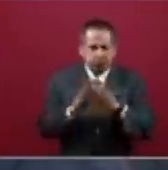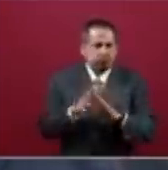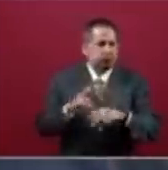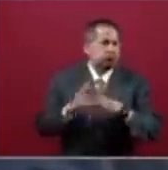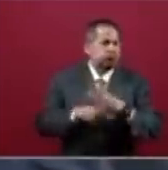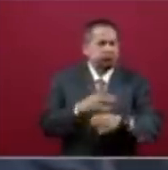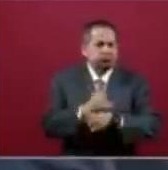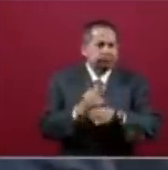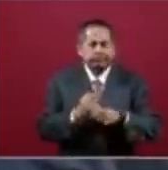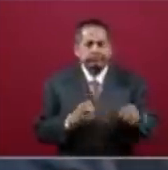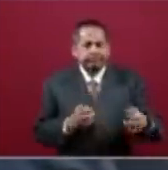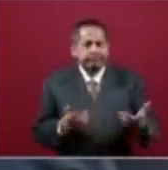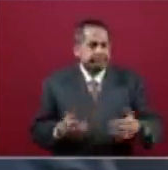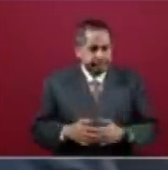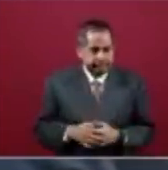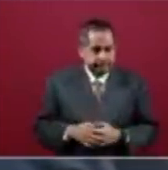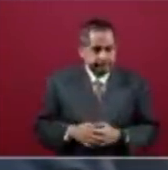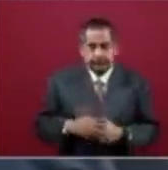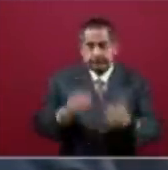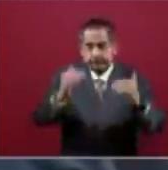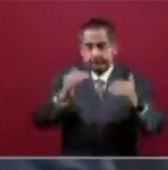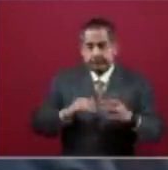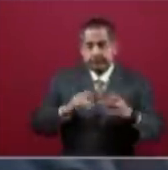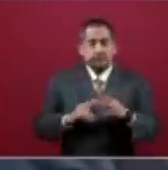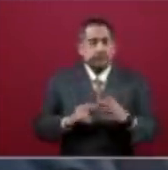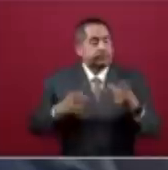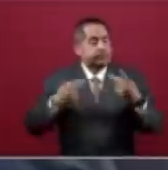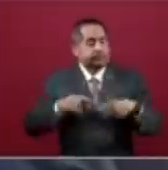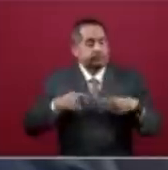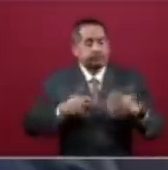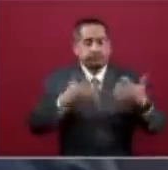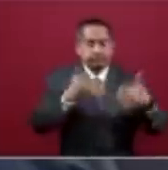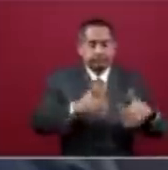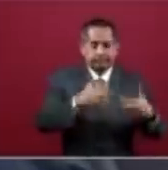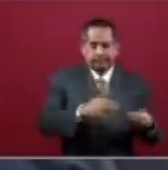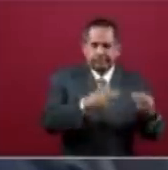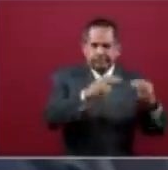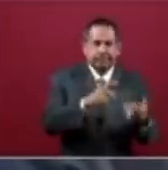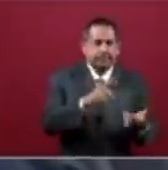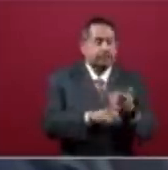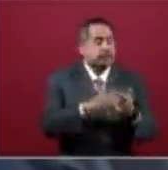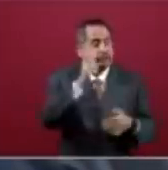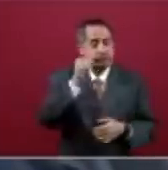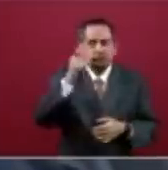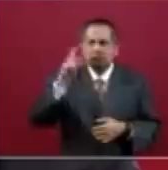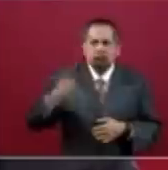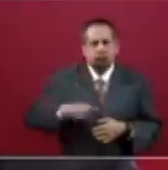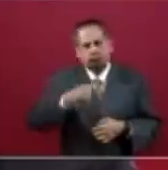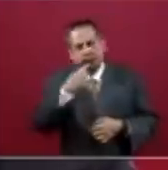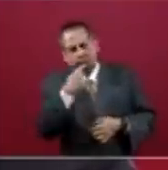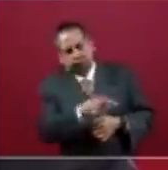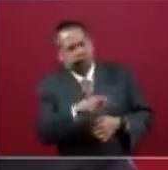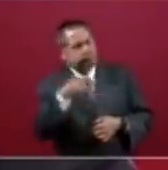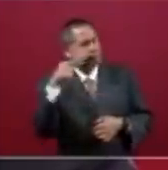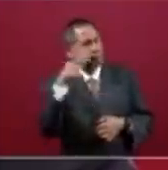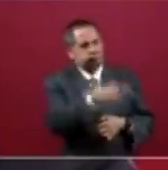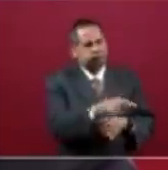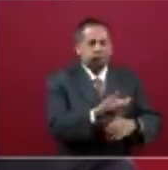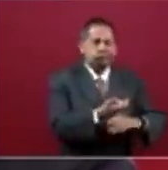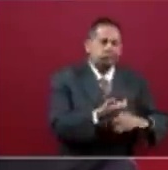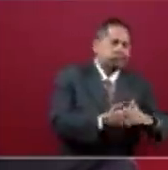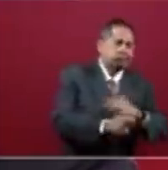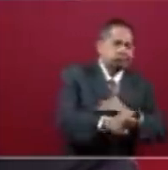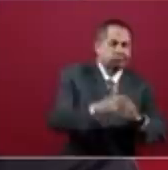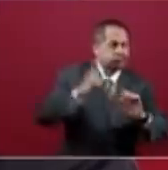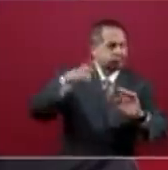respecto. Y en un segundo tema, las empresas y personas que ayer fueron acusadas de haber financiado este documental